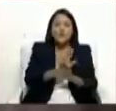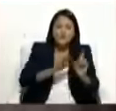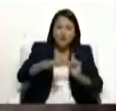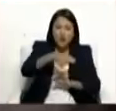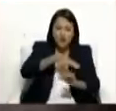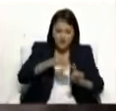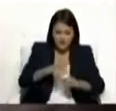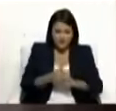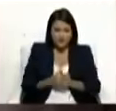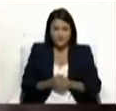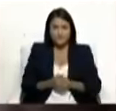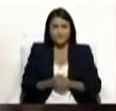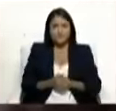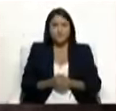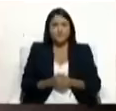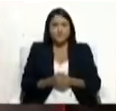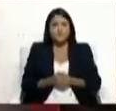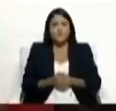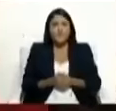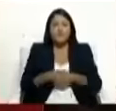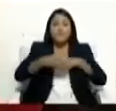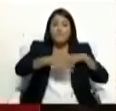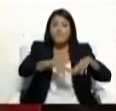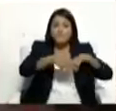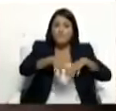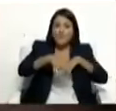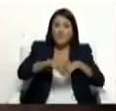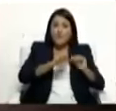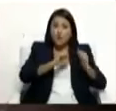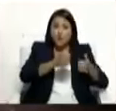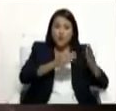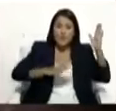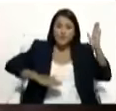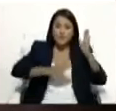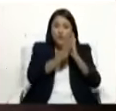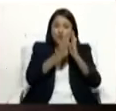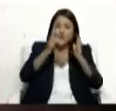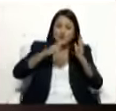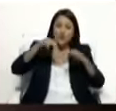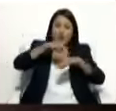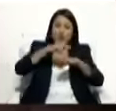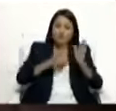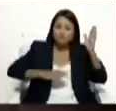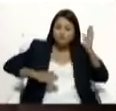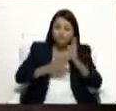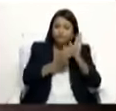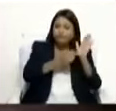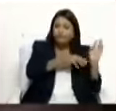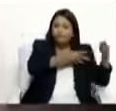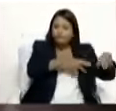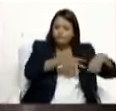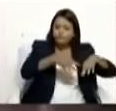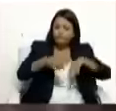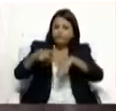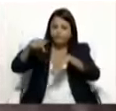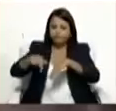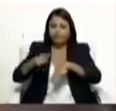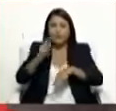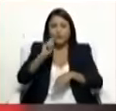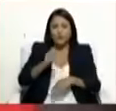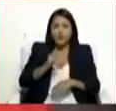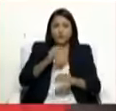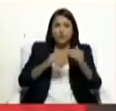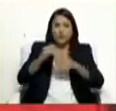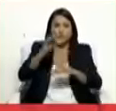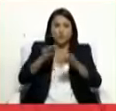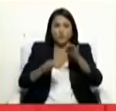constitucional. Realizaron una marcha desde el Panteón Nacional hasta el Tribunal Supremo de